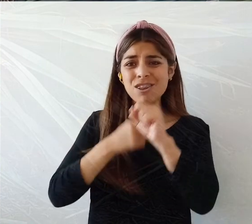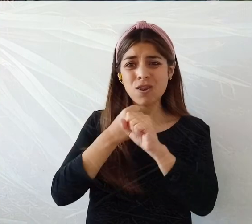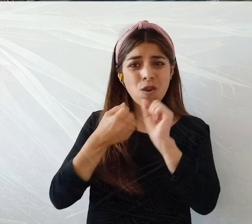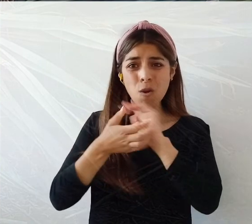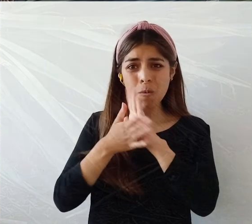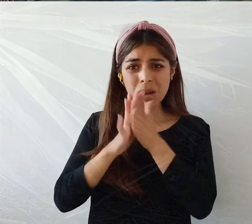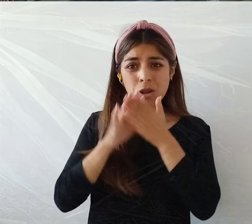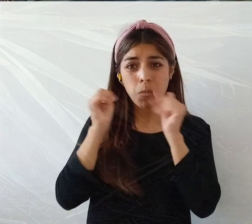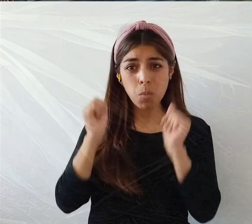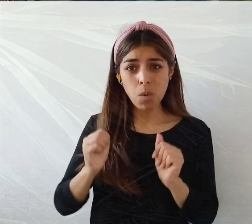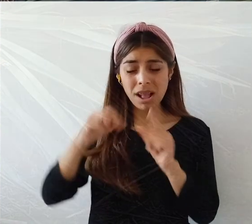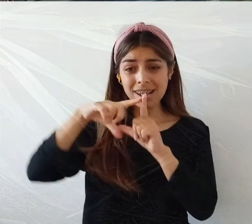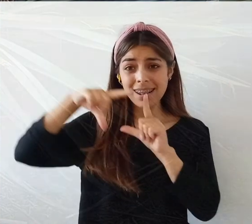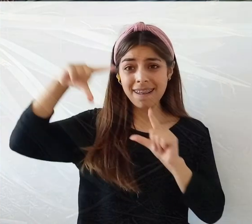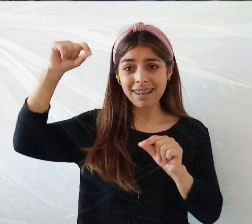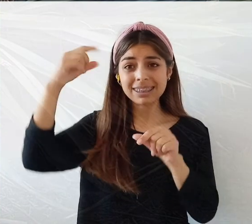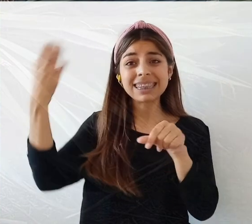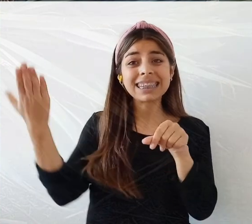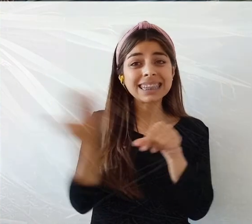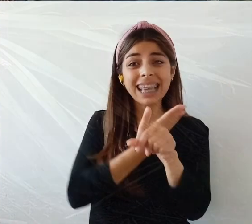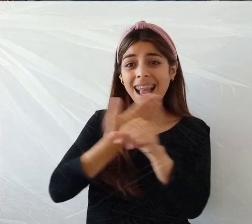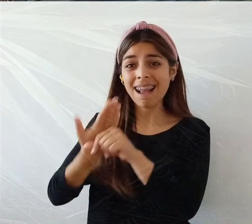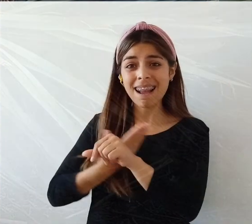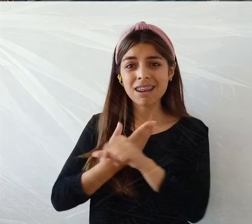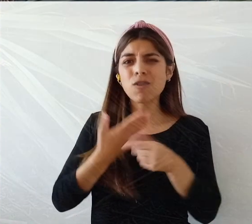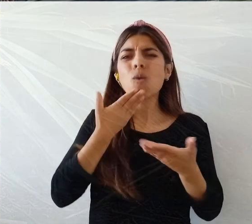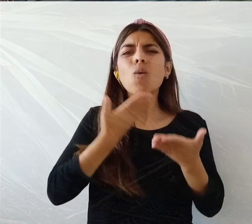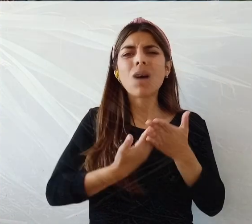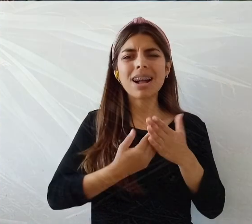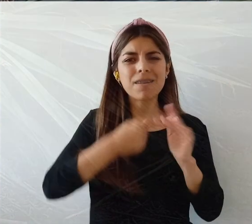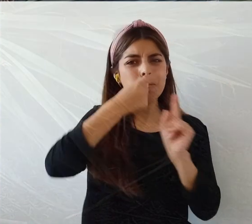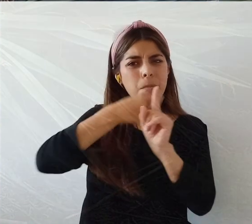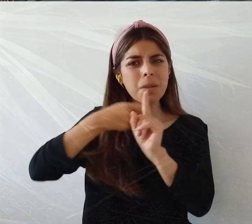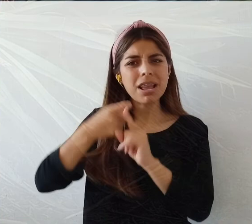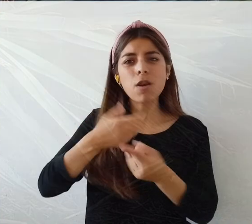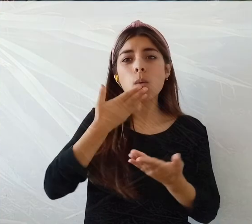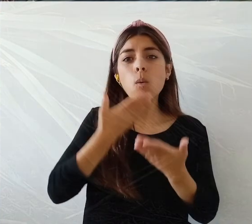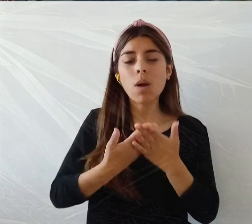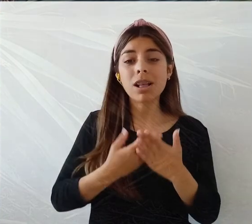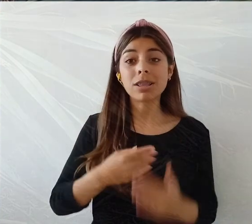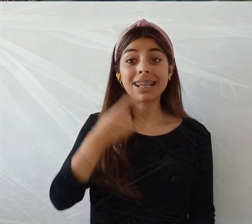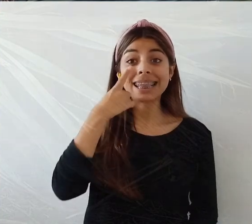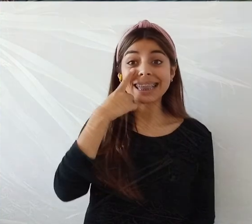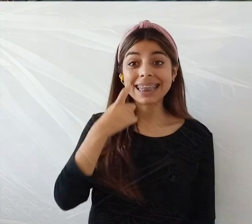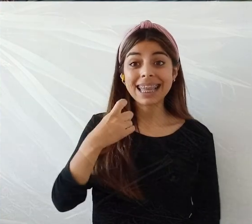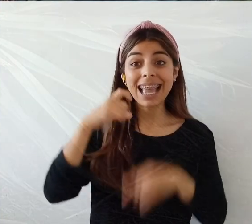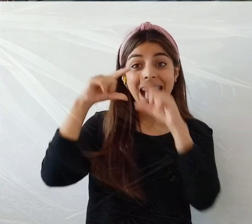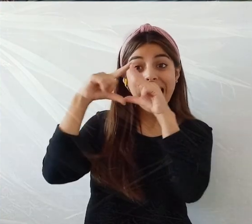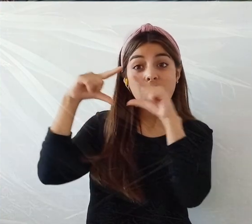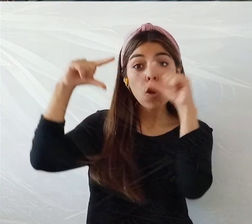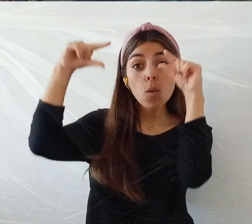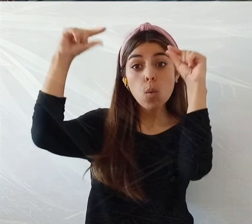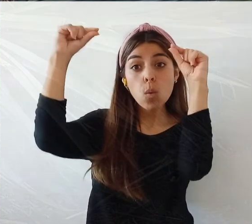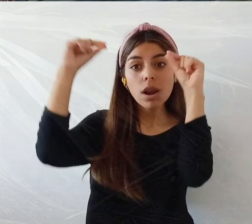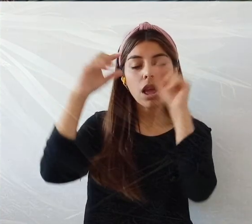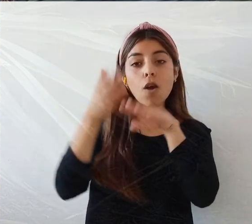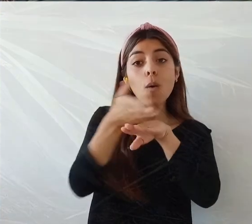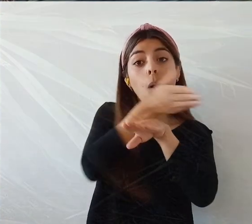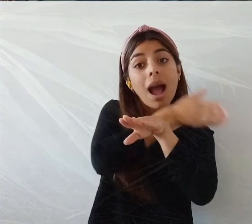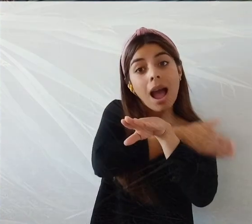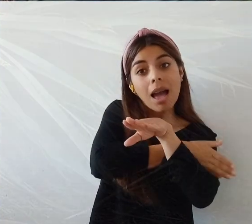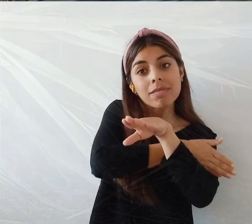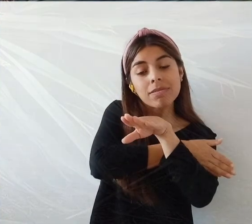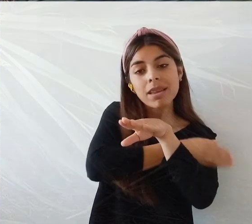Bueno, la fibra se puede cosechar cuando es el día de la luna o un día antes o un día después, no se puede